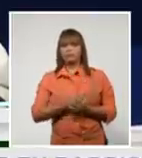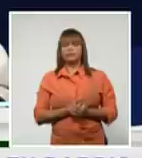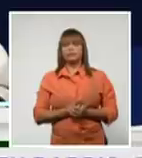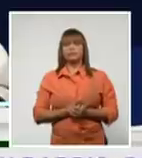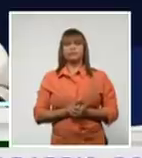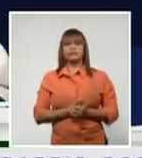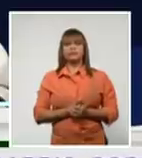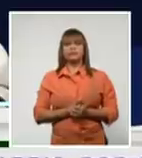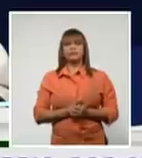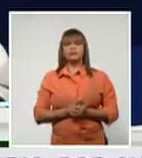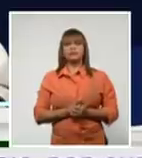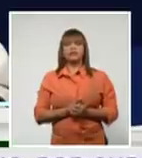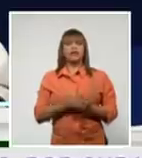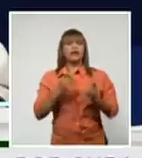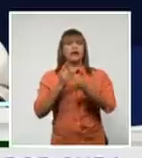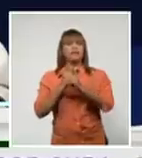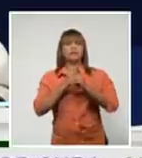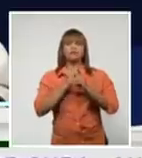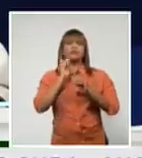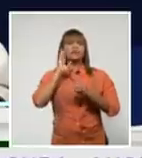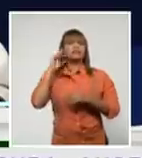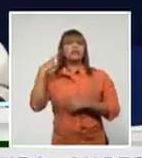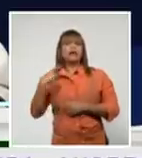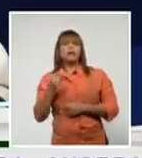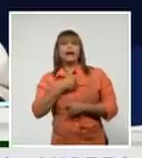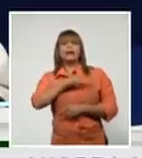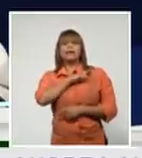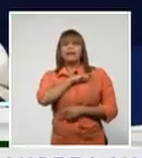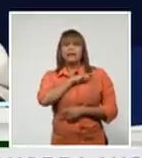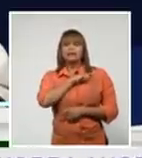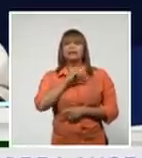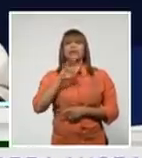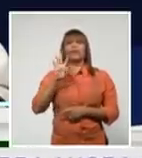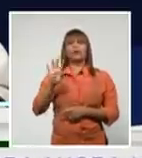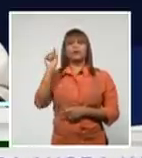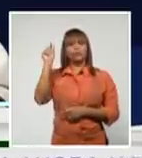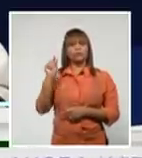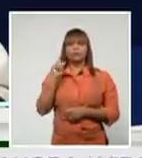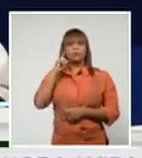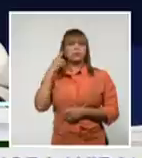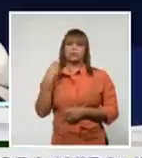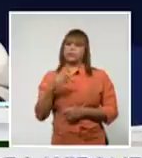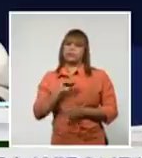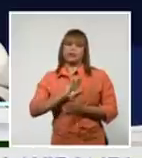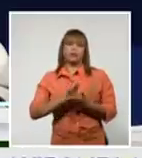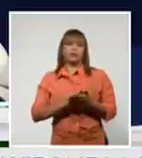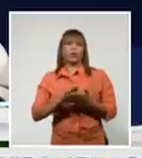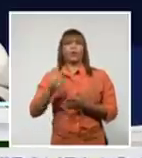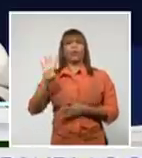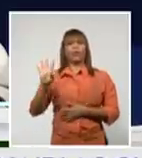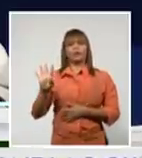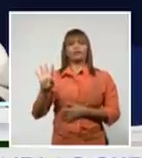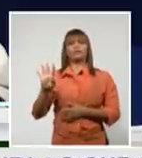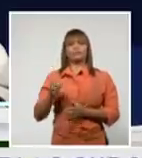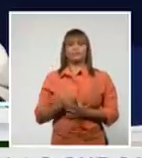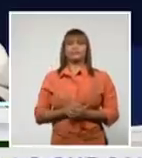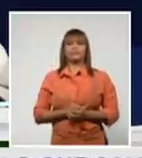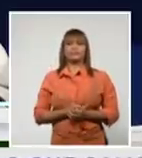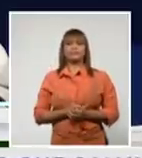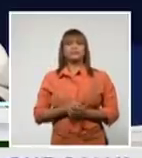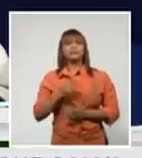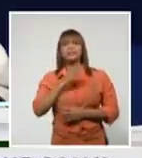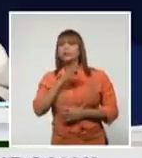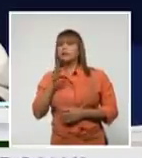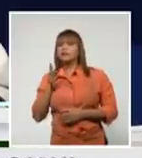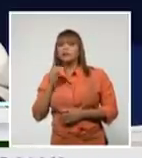sin fuente de infección precisada, ayer quedaron 4 personas sin poderla precisar, que se busca, se trata